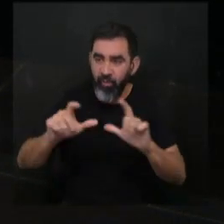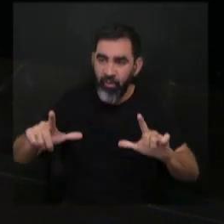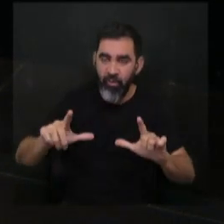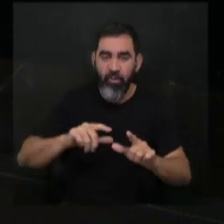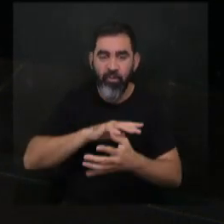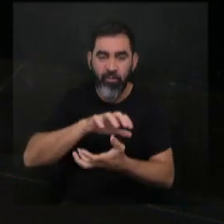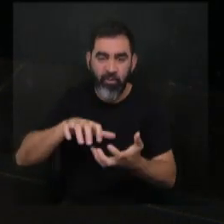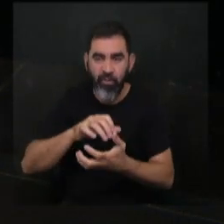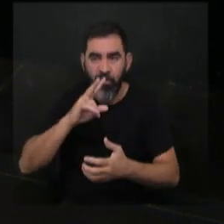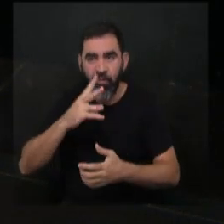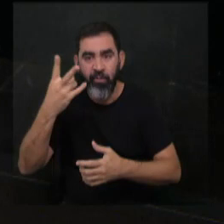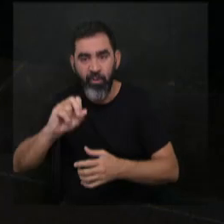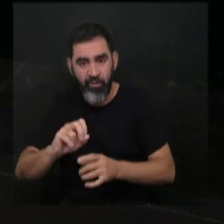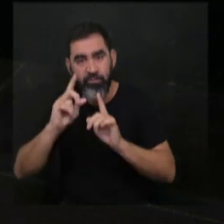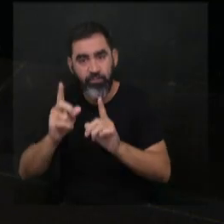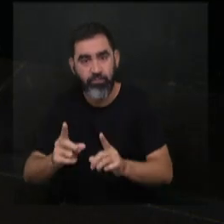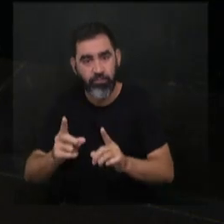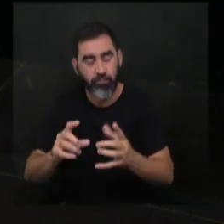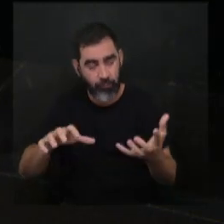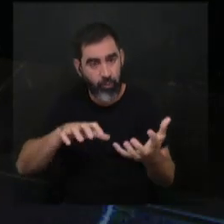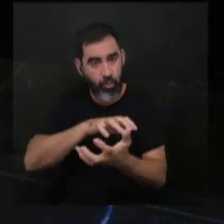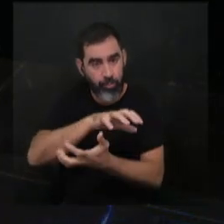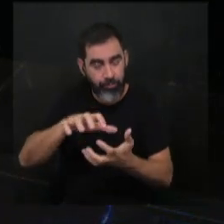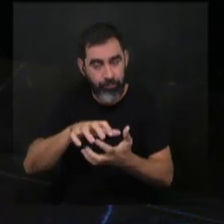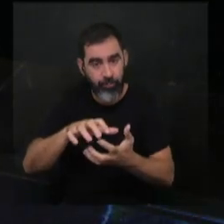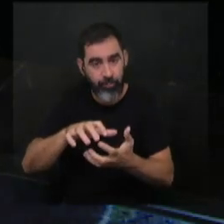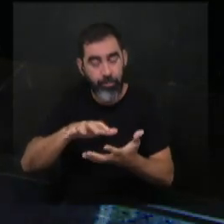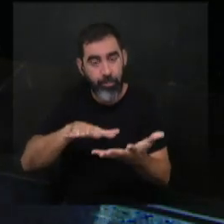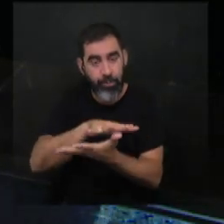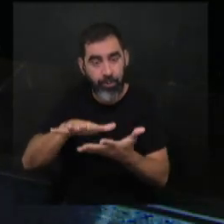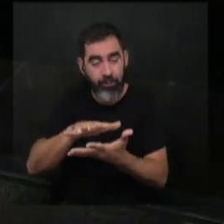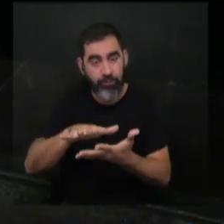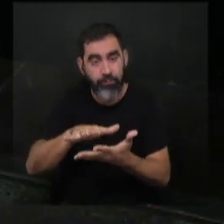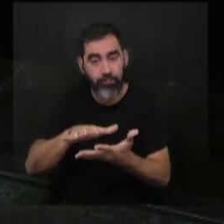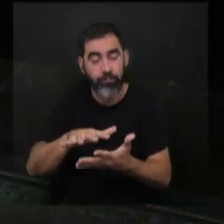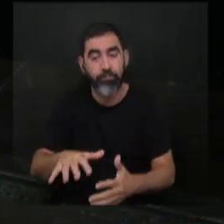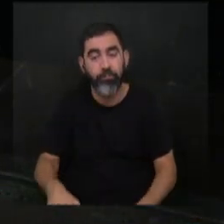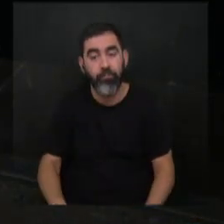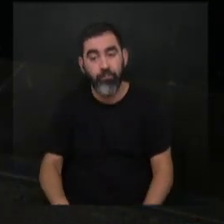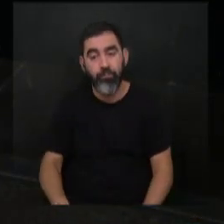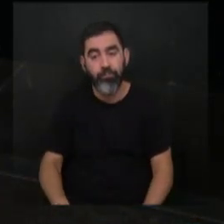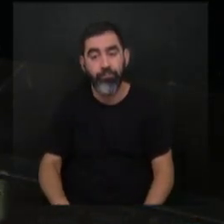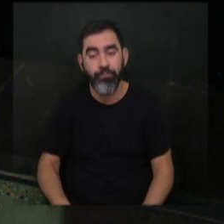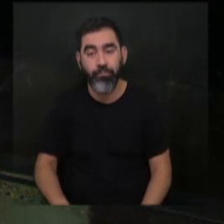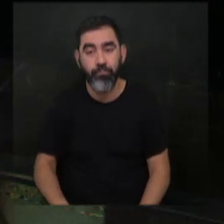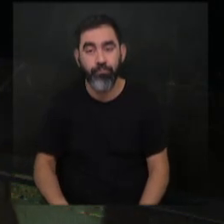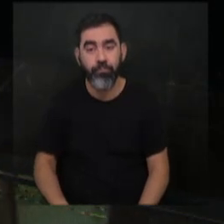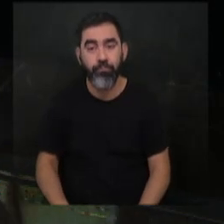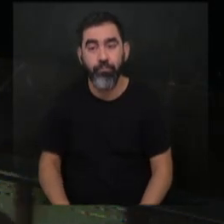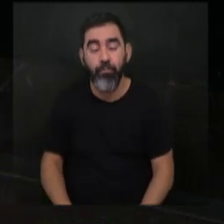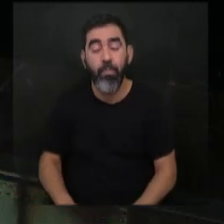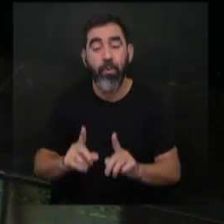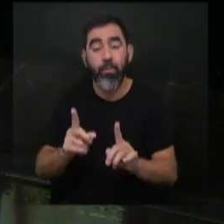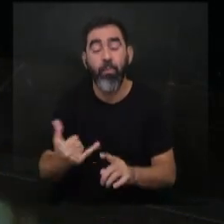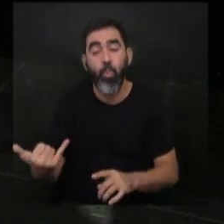intensidad, como fue, por ejemplo, en 2020, donde estuvo muy complicada la situación en esta zona entre la población saharaui y Marruecos. También nos